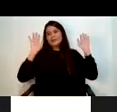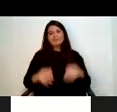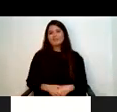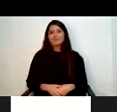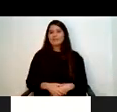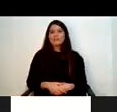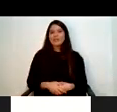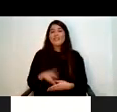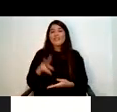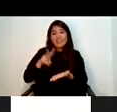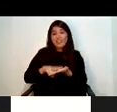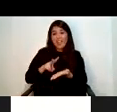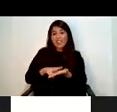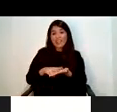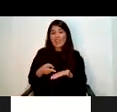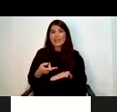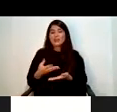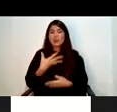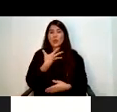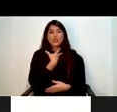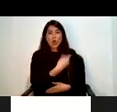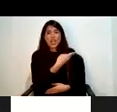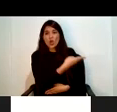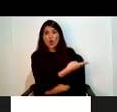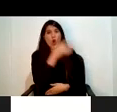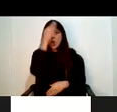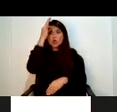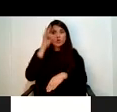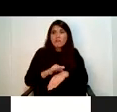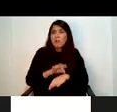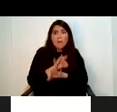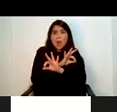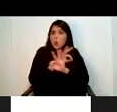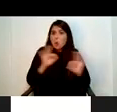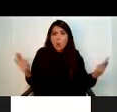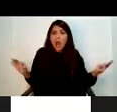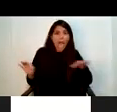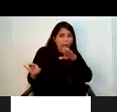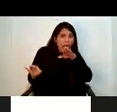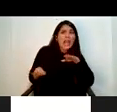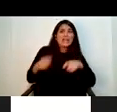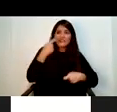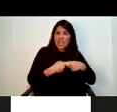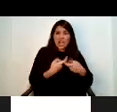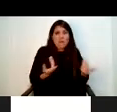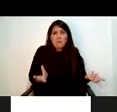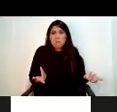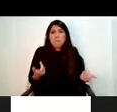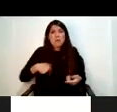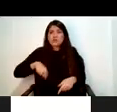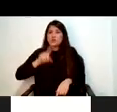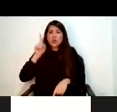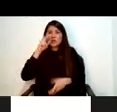Me dicen, la verdad es que nuestro hijo no se enferma nunca, ya para nosotros esto no es